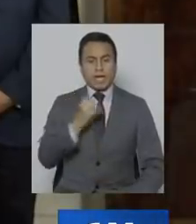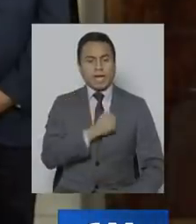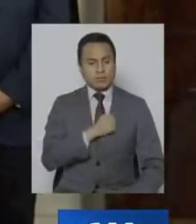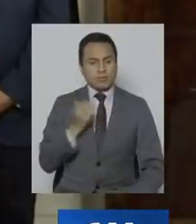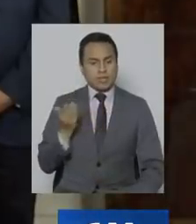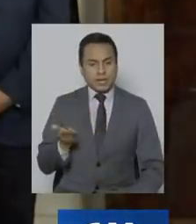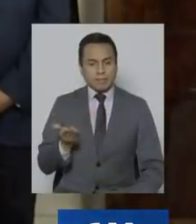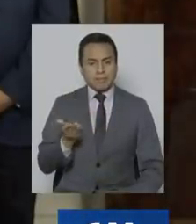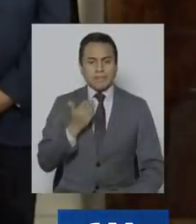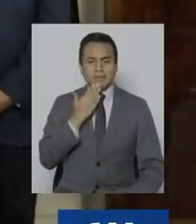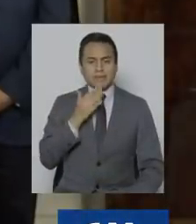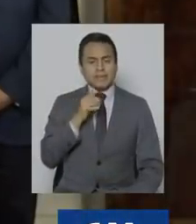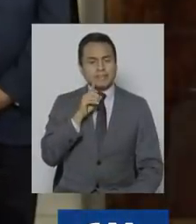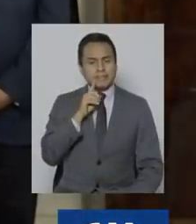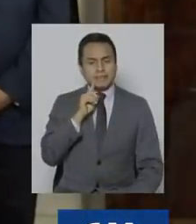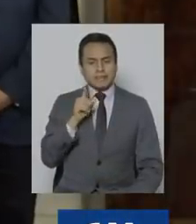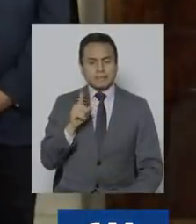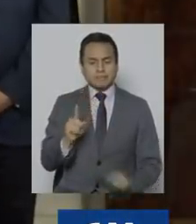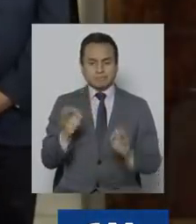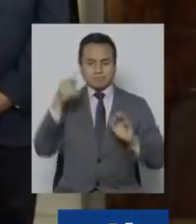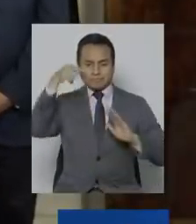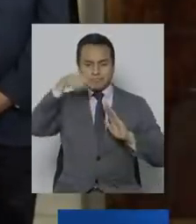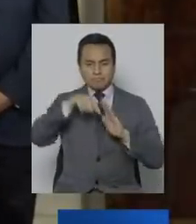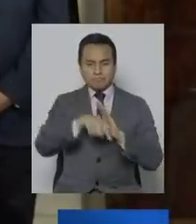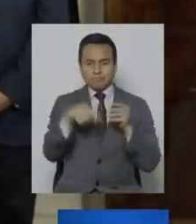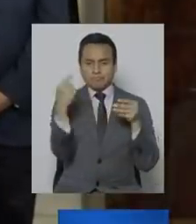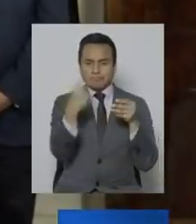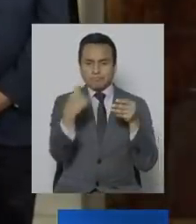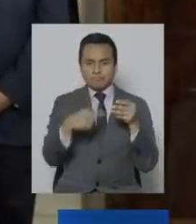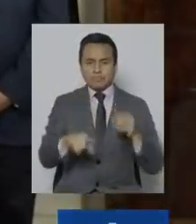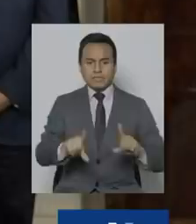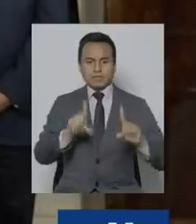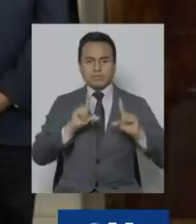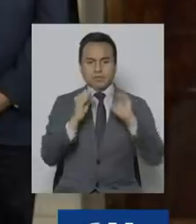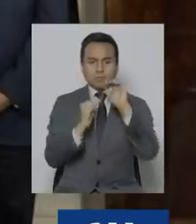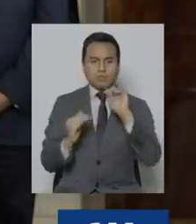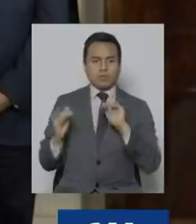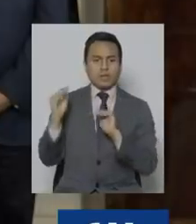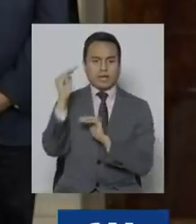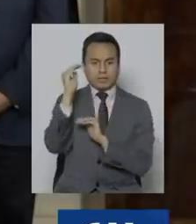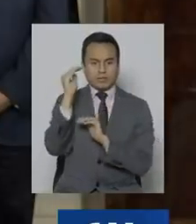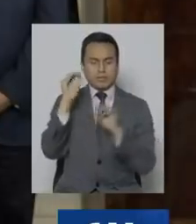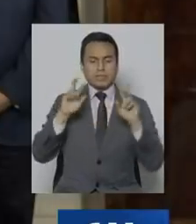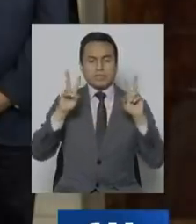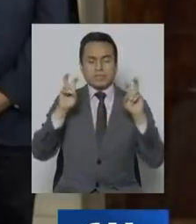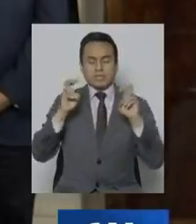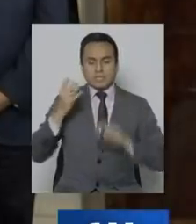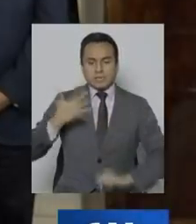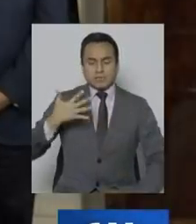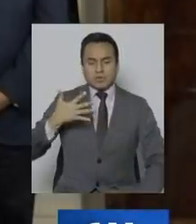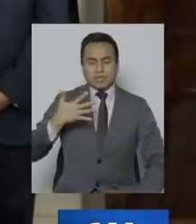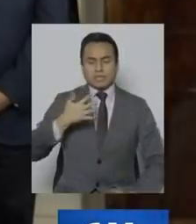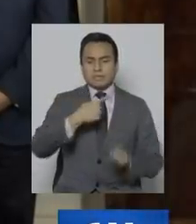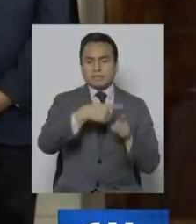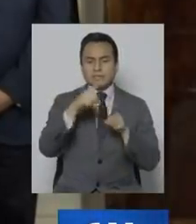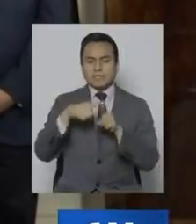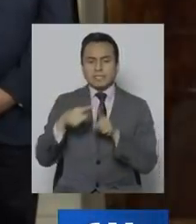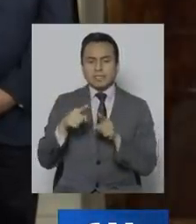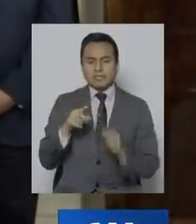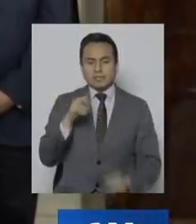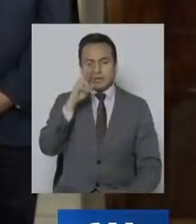Católica y tiene especializaciones y título de posgrados en importantes y